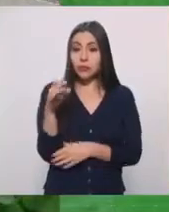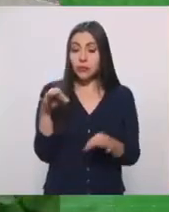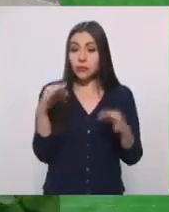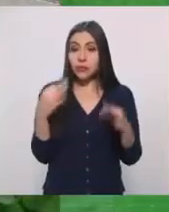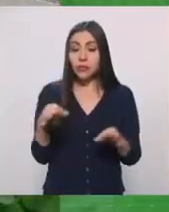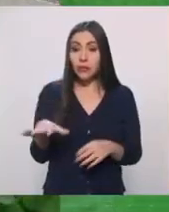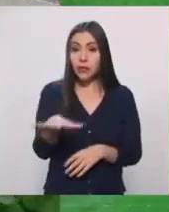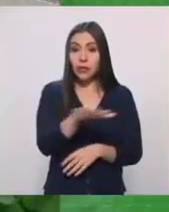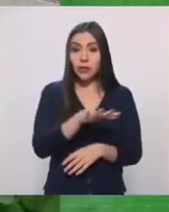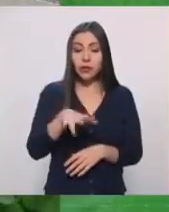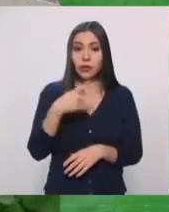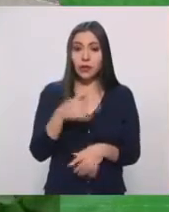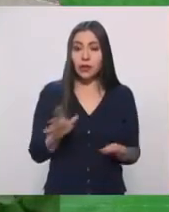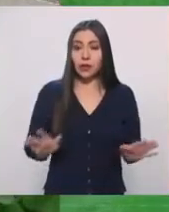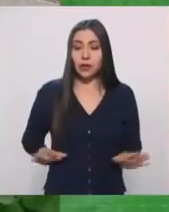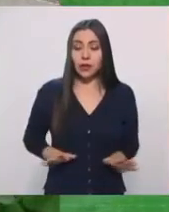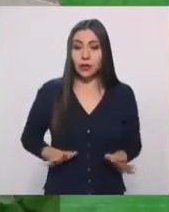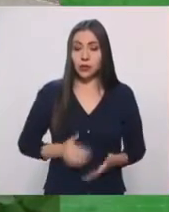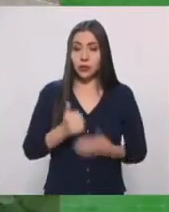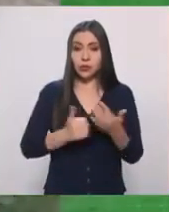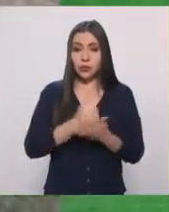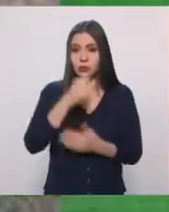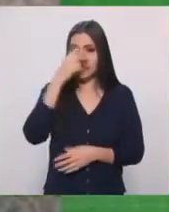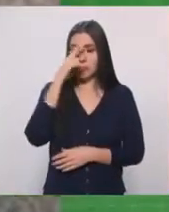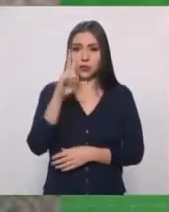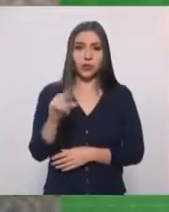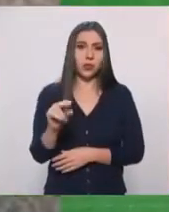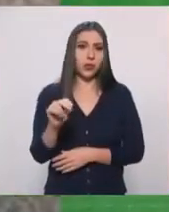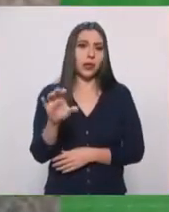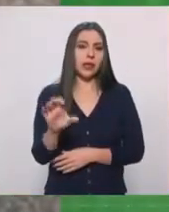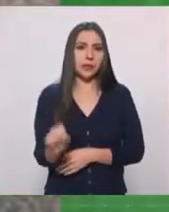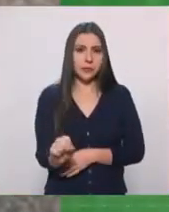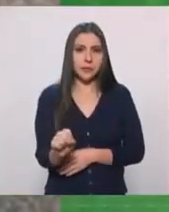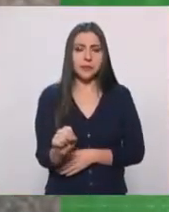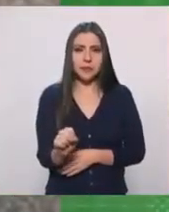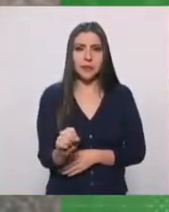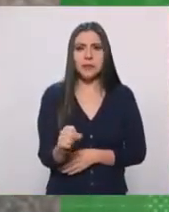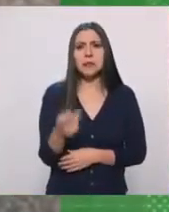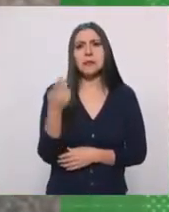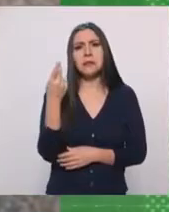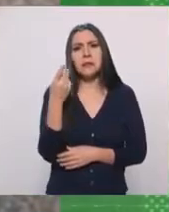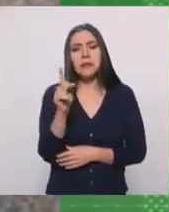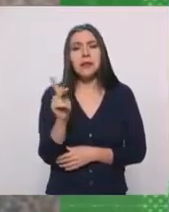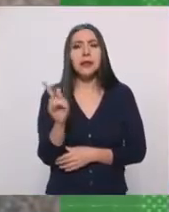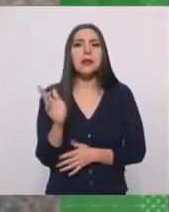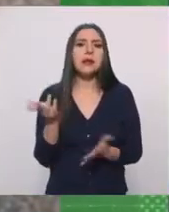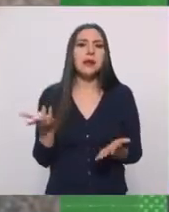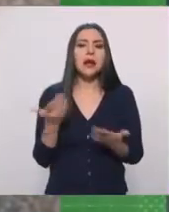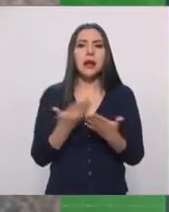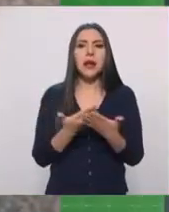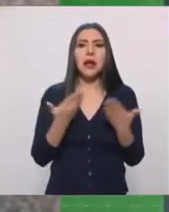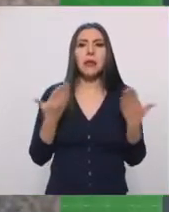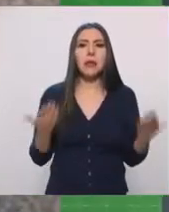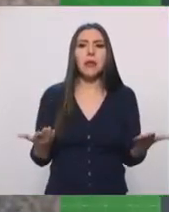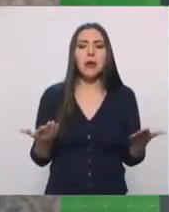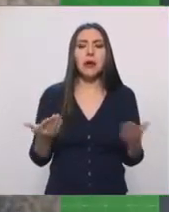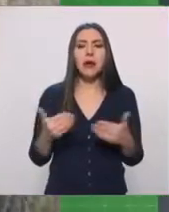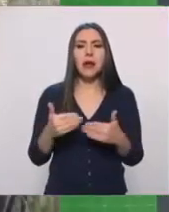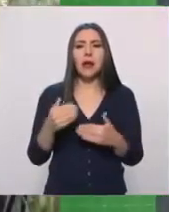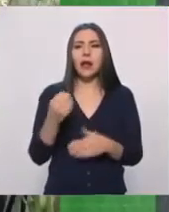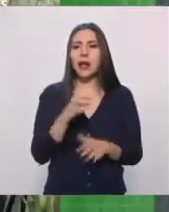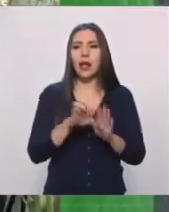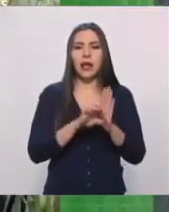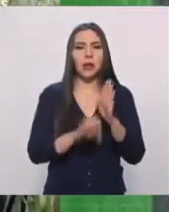del Valle de México, de la zona central de México, pero que sin embargo tienen pues ya a estas alturas, digamos, vamos a hablar de dos